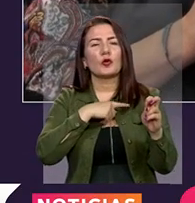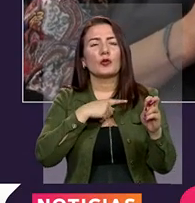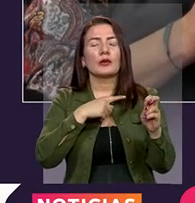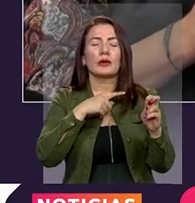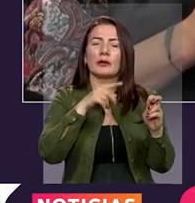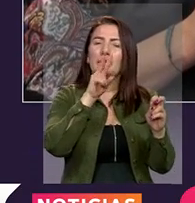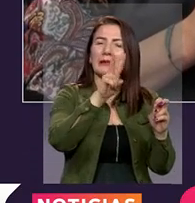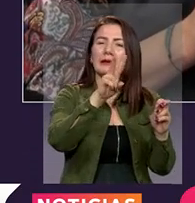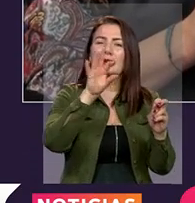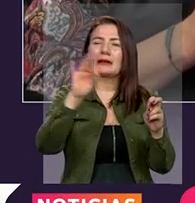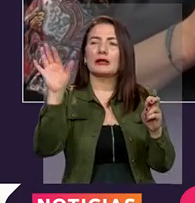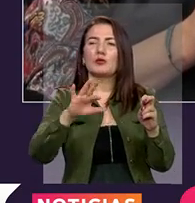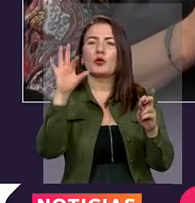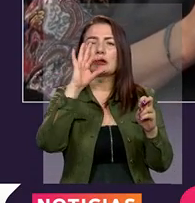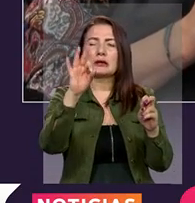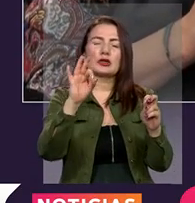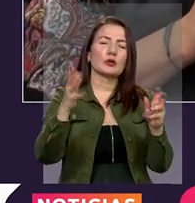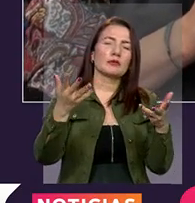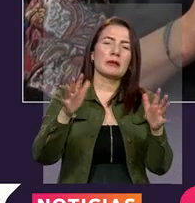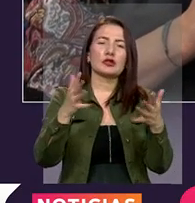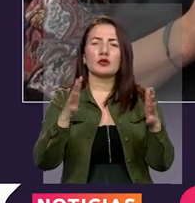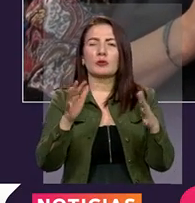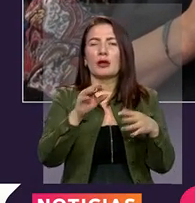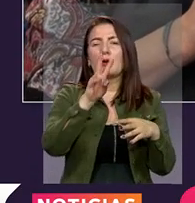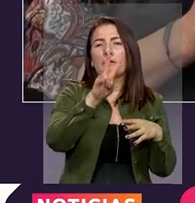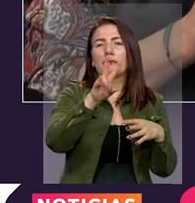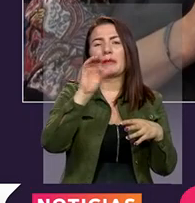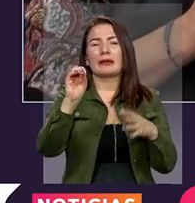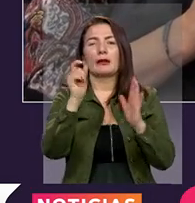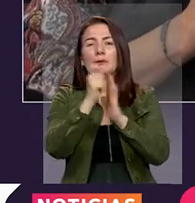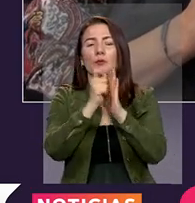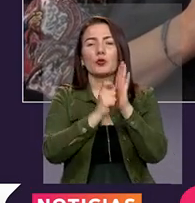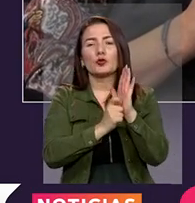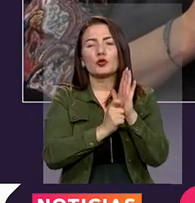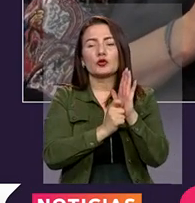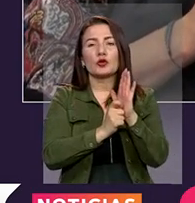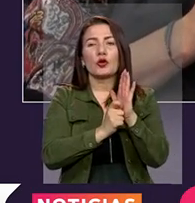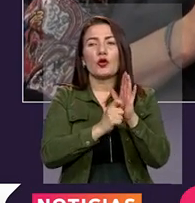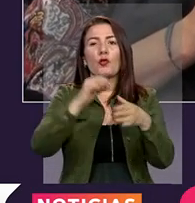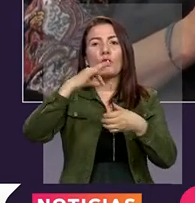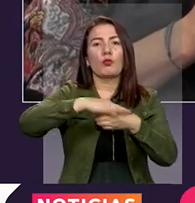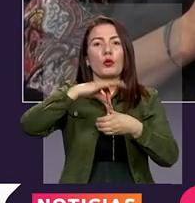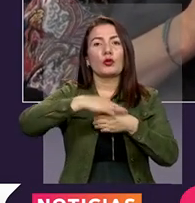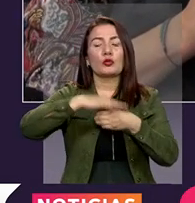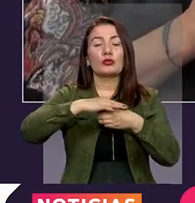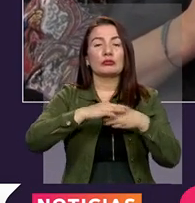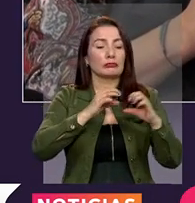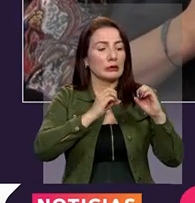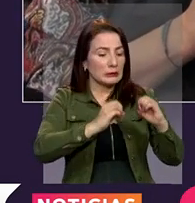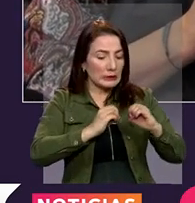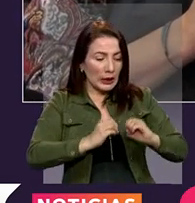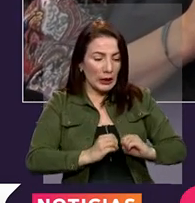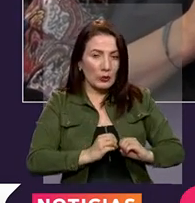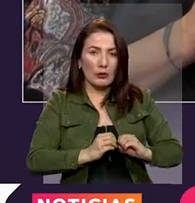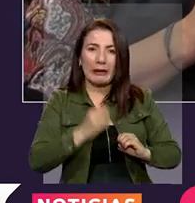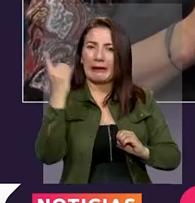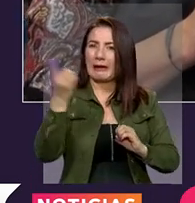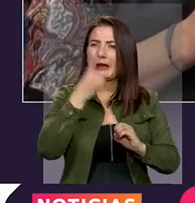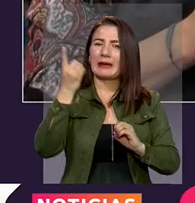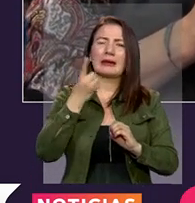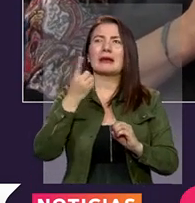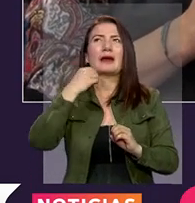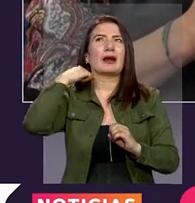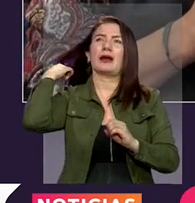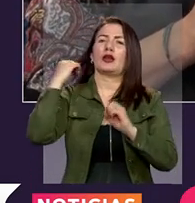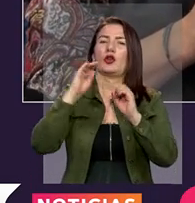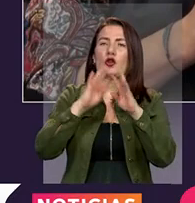el 23%, un poco más de 20 puntos de votos nulos, cuando lo normal en unas elecciones al